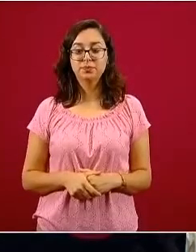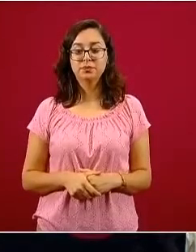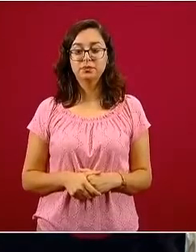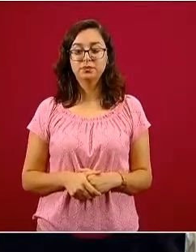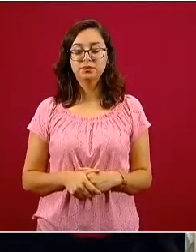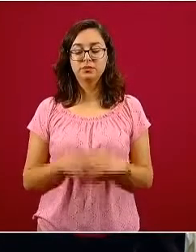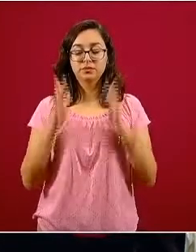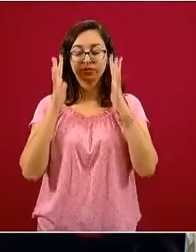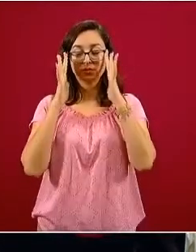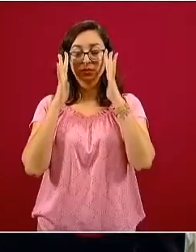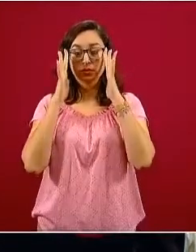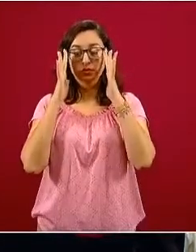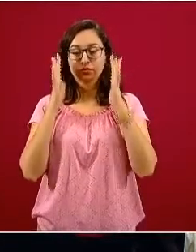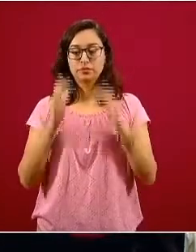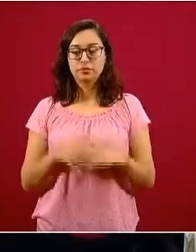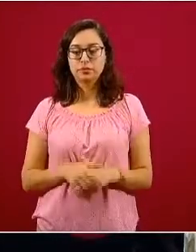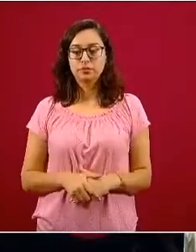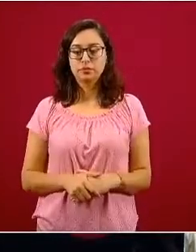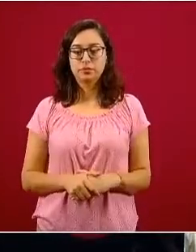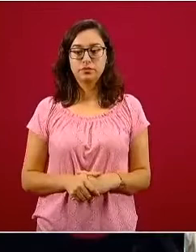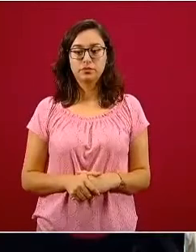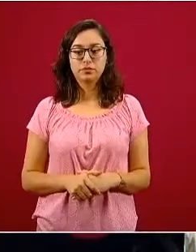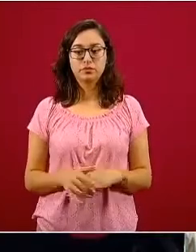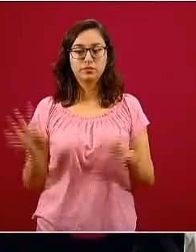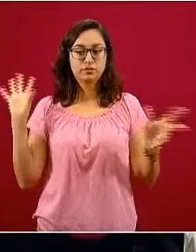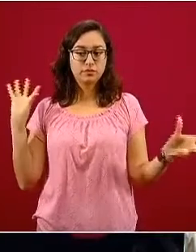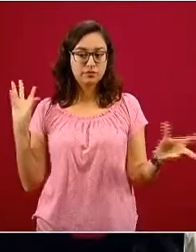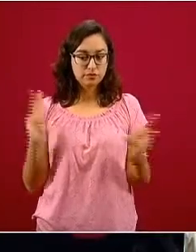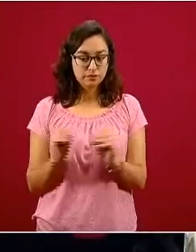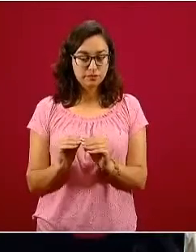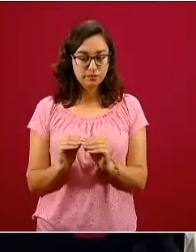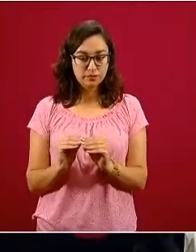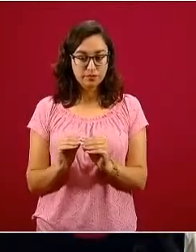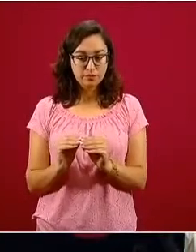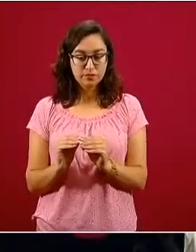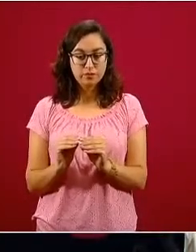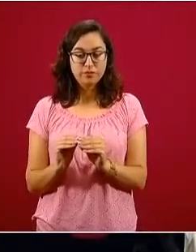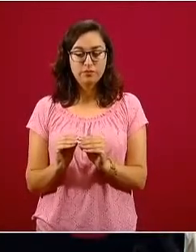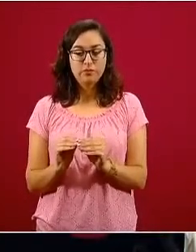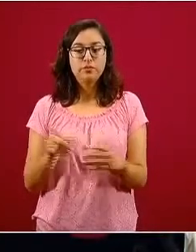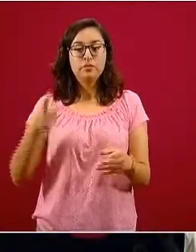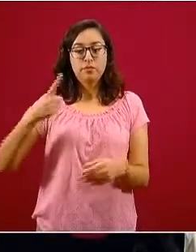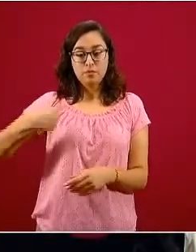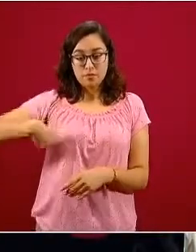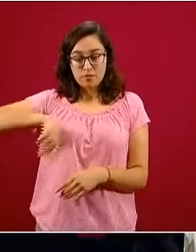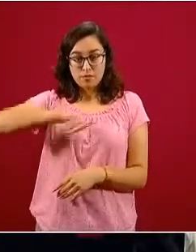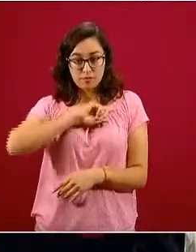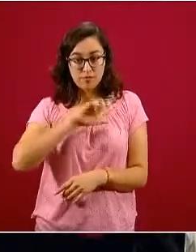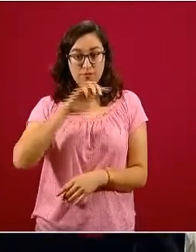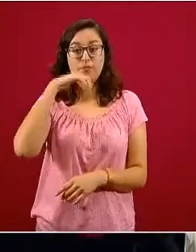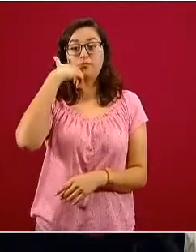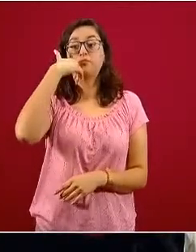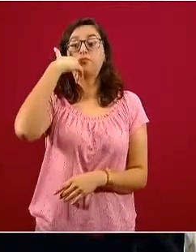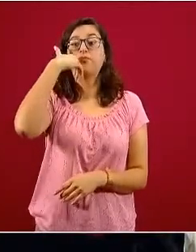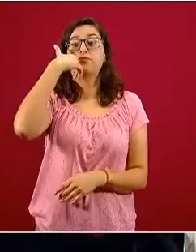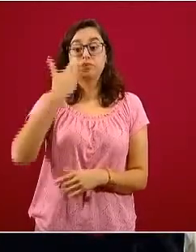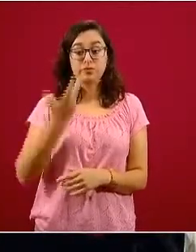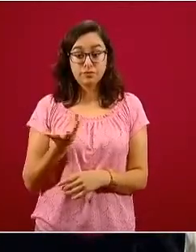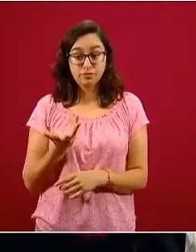favor. En resumen, si queremos que